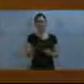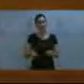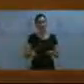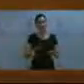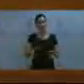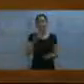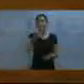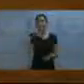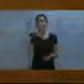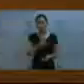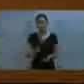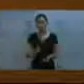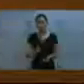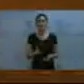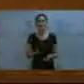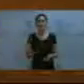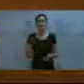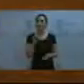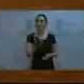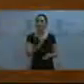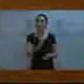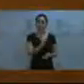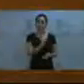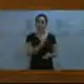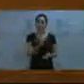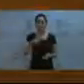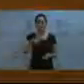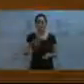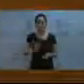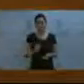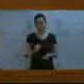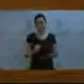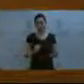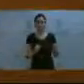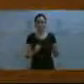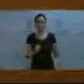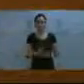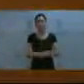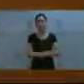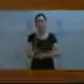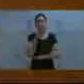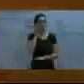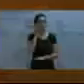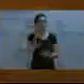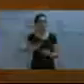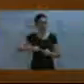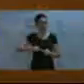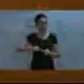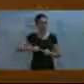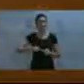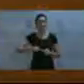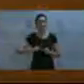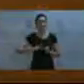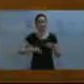pregúntele usted a Ana Pastor, cuando era ministra de Fomento, y pregunte usted al último